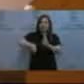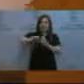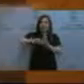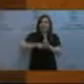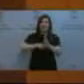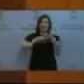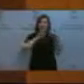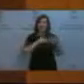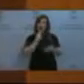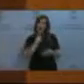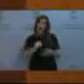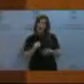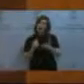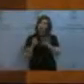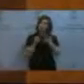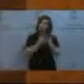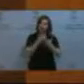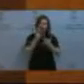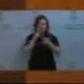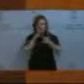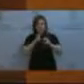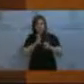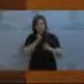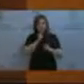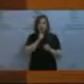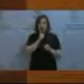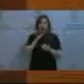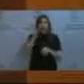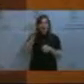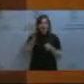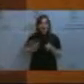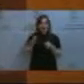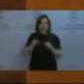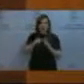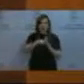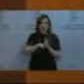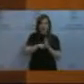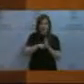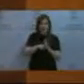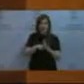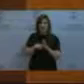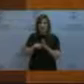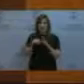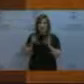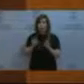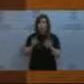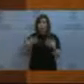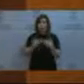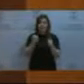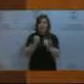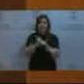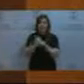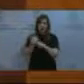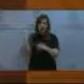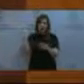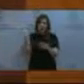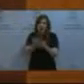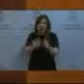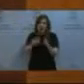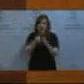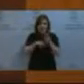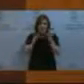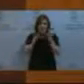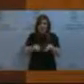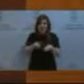están estudiando medidas de seguridad para estos trabajadores. Han estado desde el accidente de trabajo sin ninguna medida, desde el año